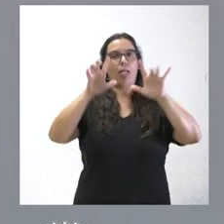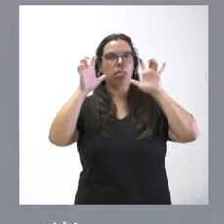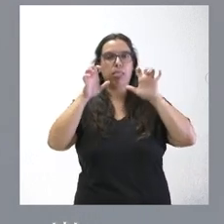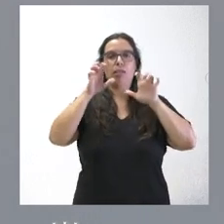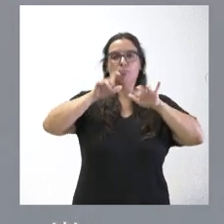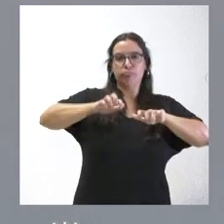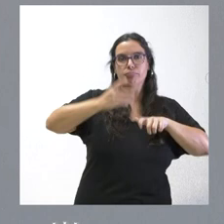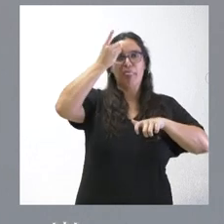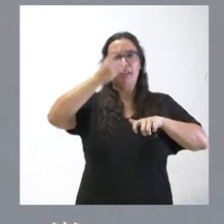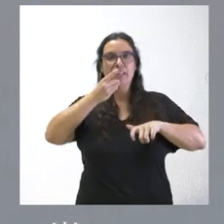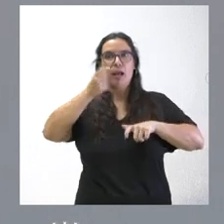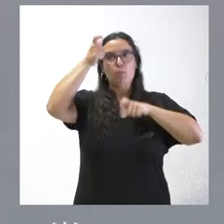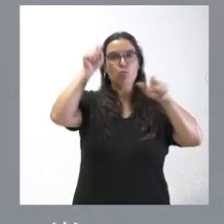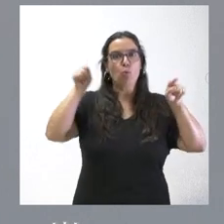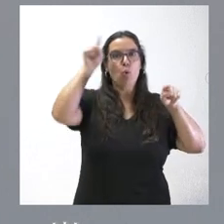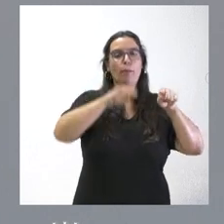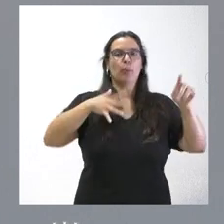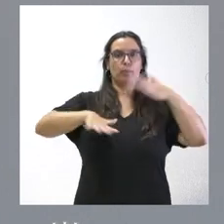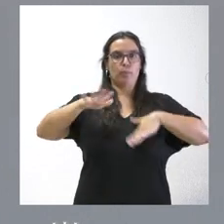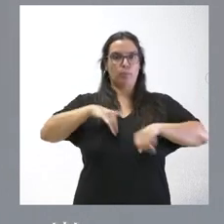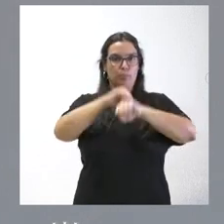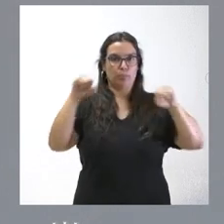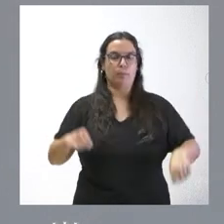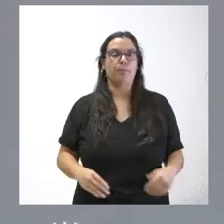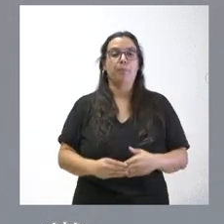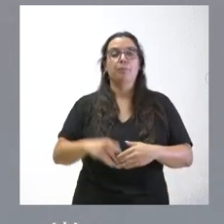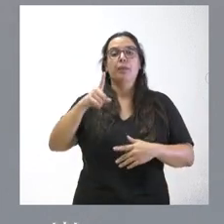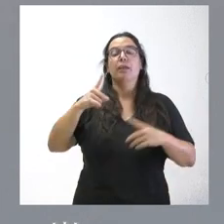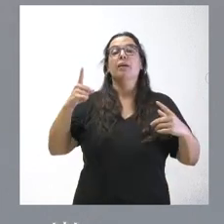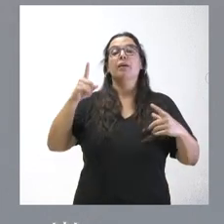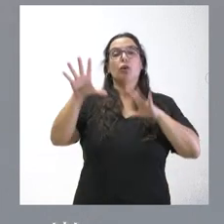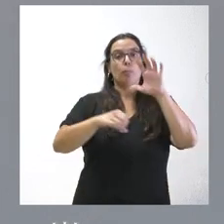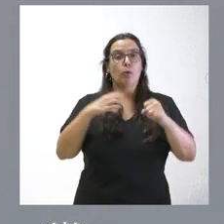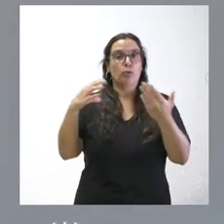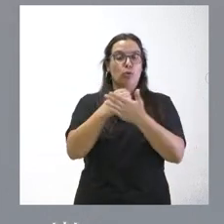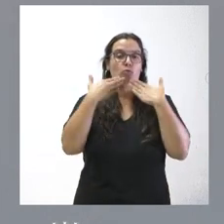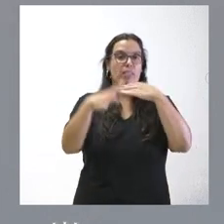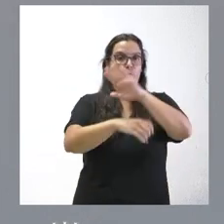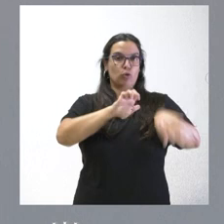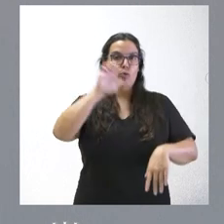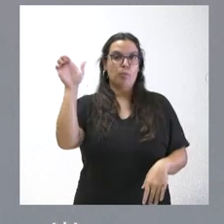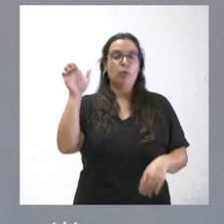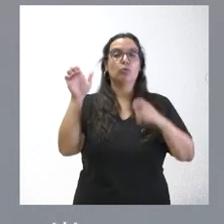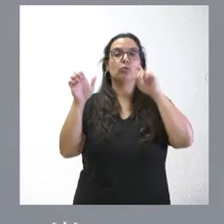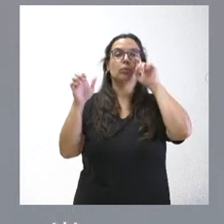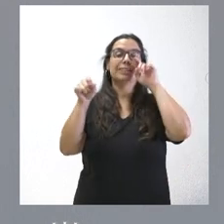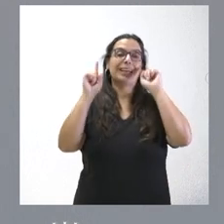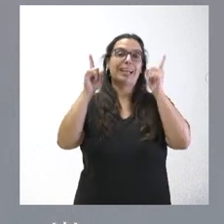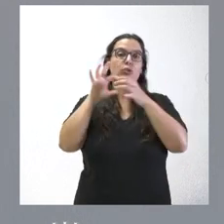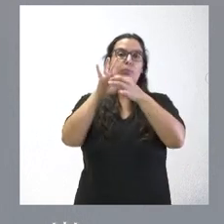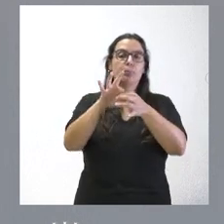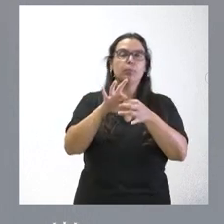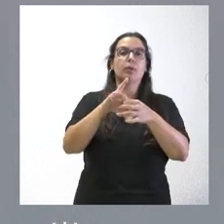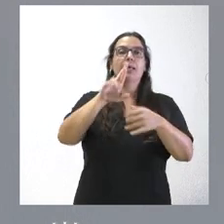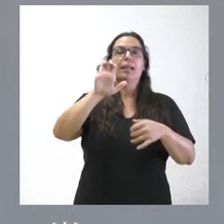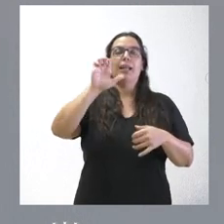en el mundo rural de nuestra comunidad Autónoma esas actuaciones son financiadas también con fondos europeos procedentes en este caso de riak